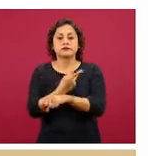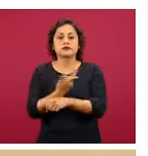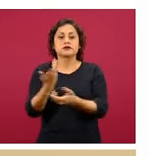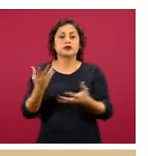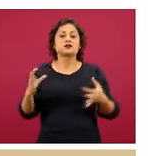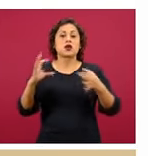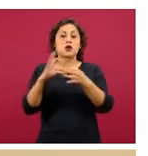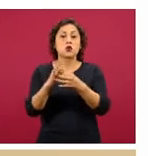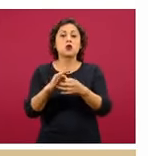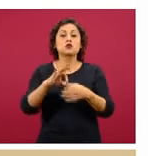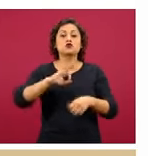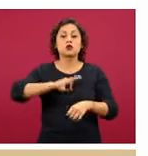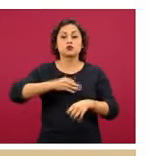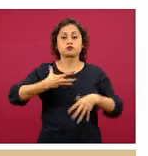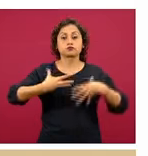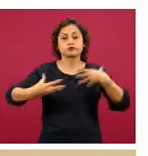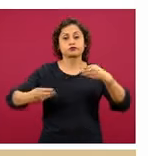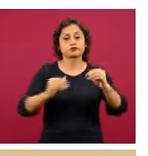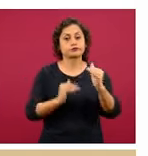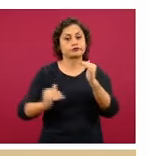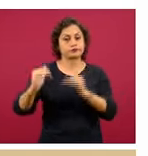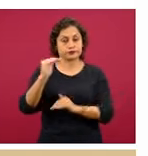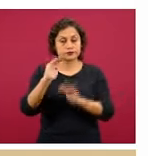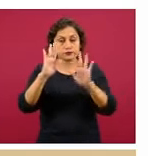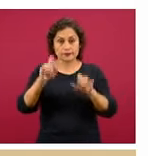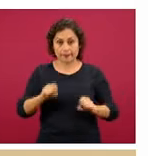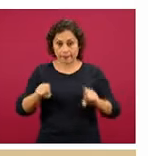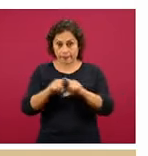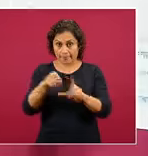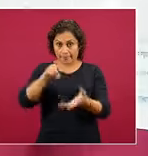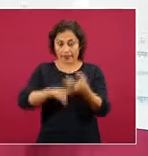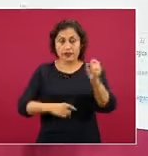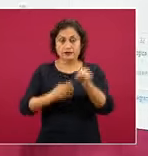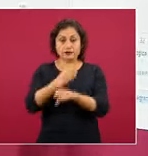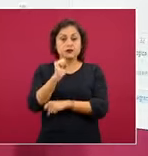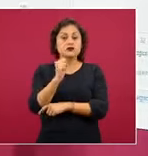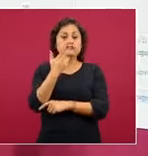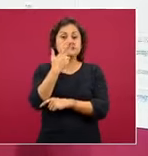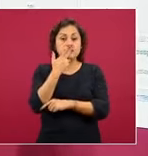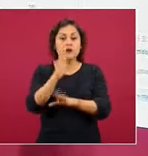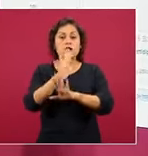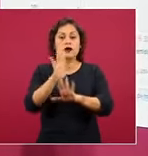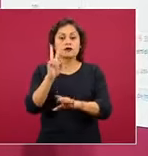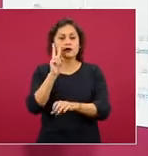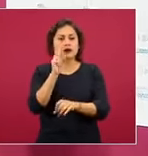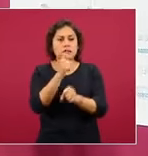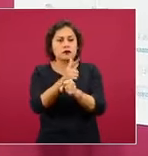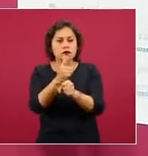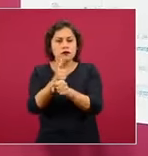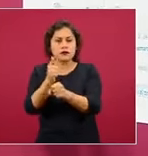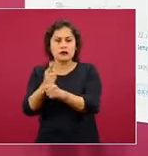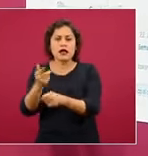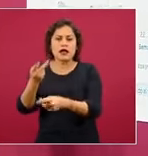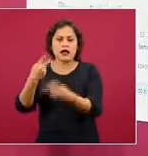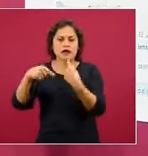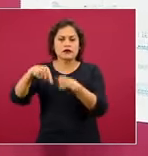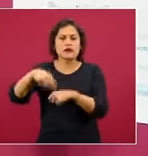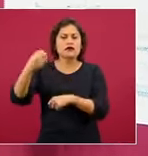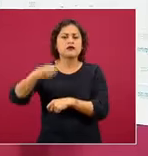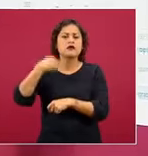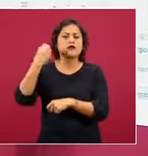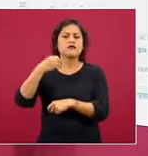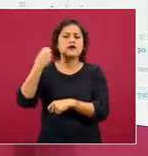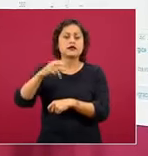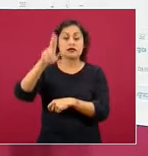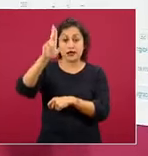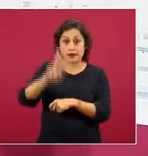curva epidémica que se vio. Ya en el caso de Chihuahua hemos visto y también en las curvas que ha presentado el doctor López-Gatell los martes,